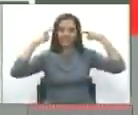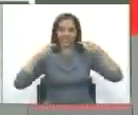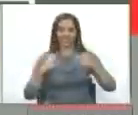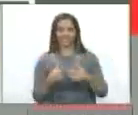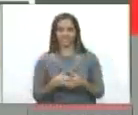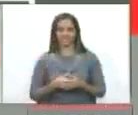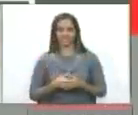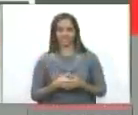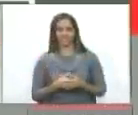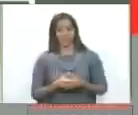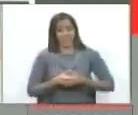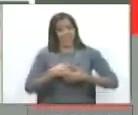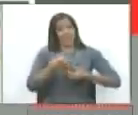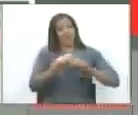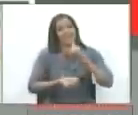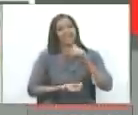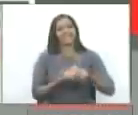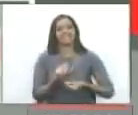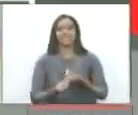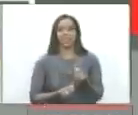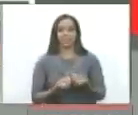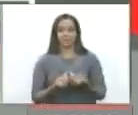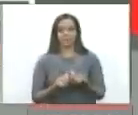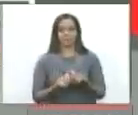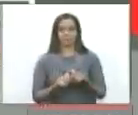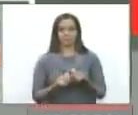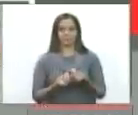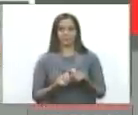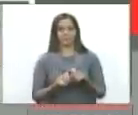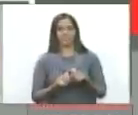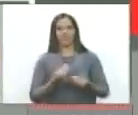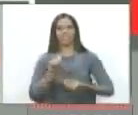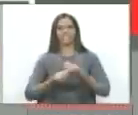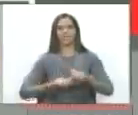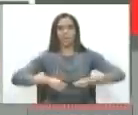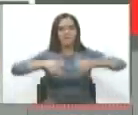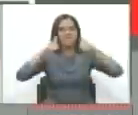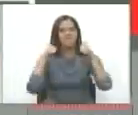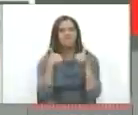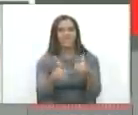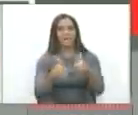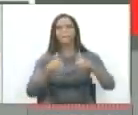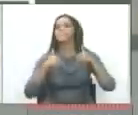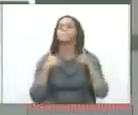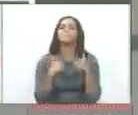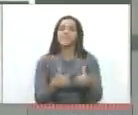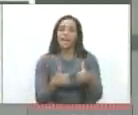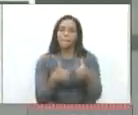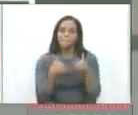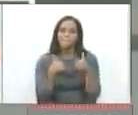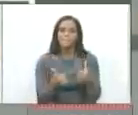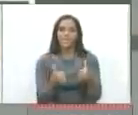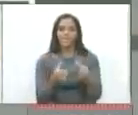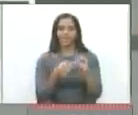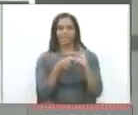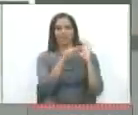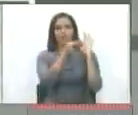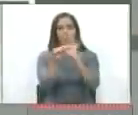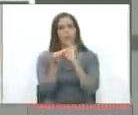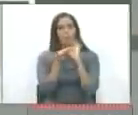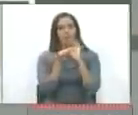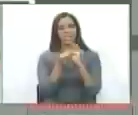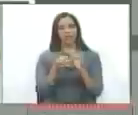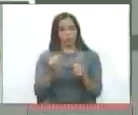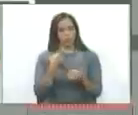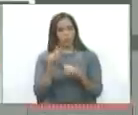Que lo que hacemos, lo hacemos bien, bien, bien unidos, como lo dijo el comandante